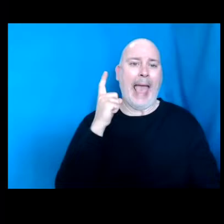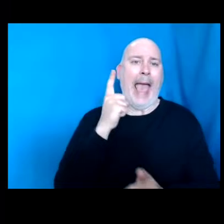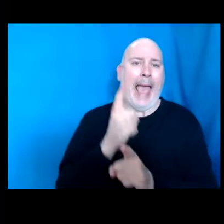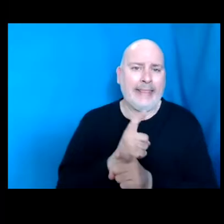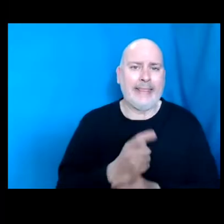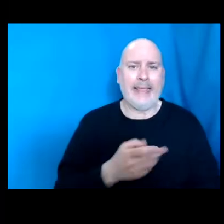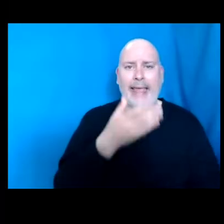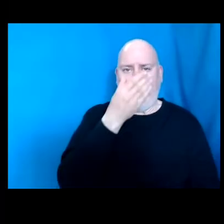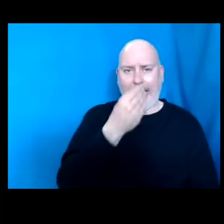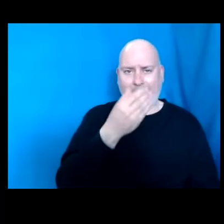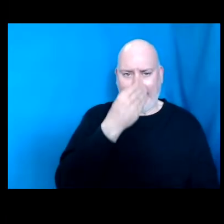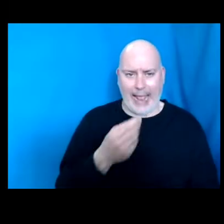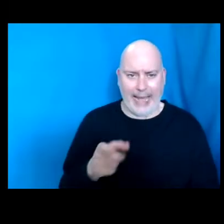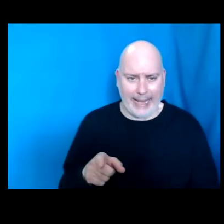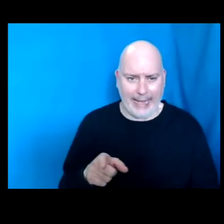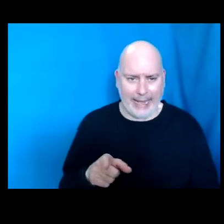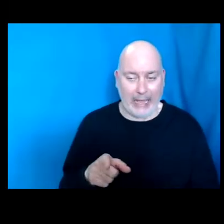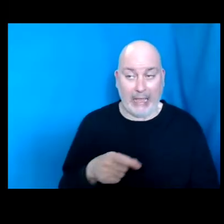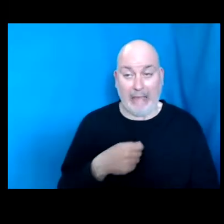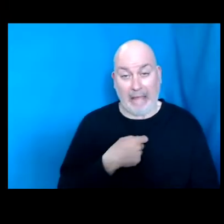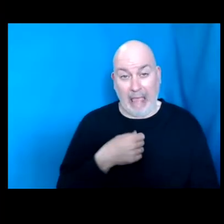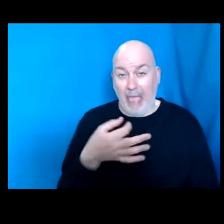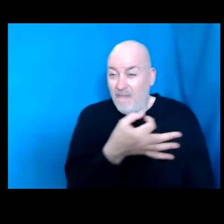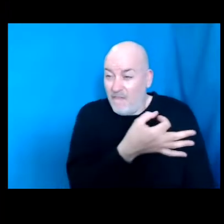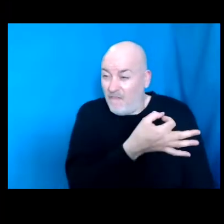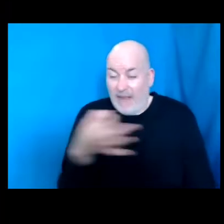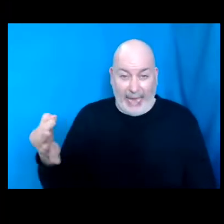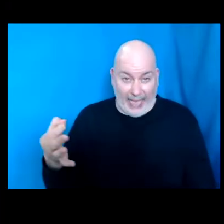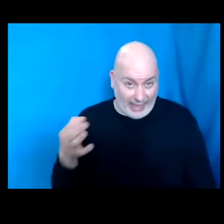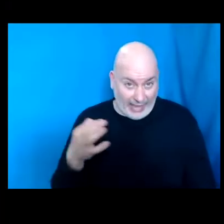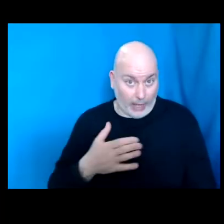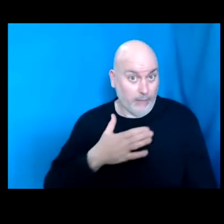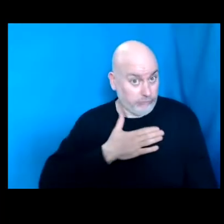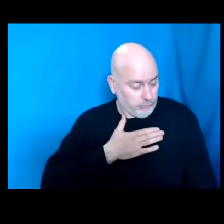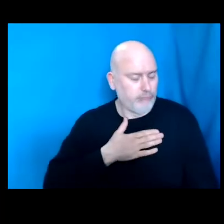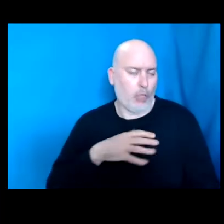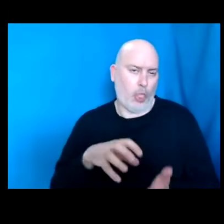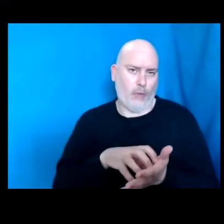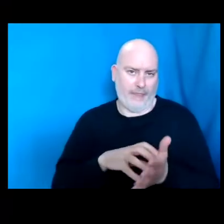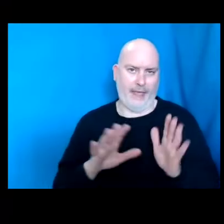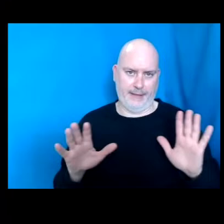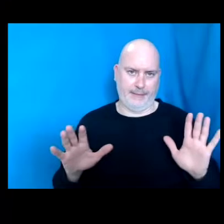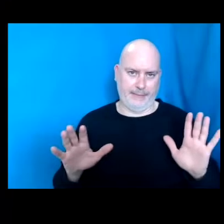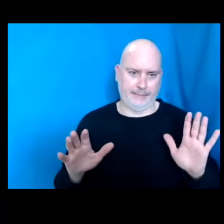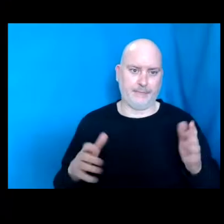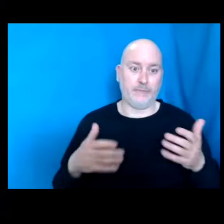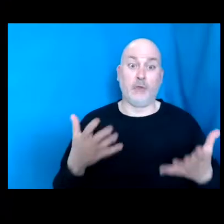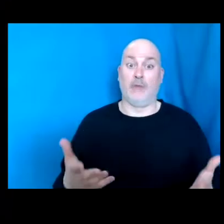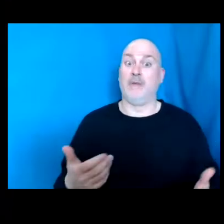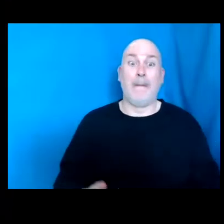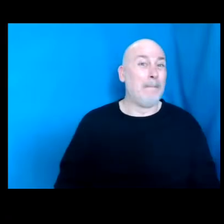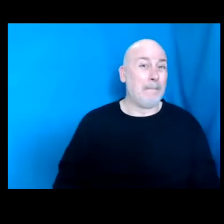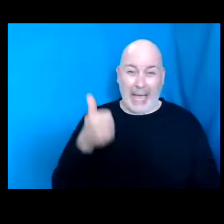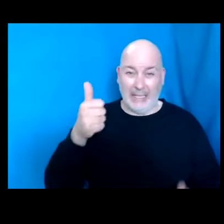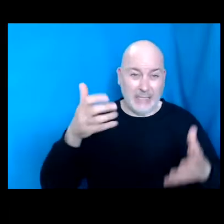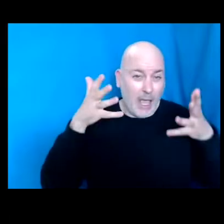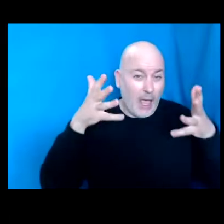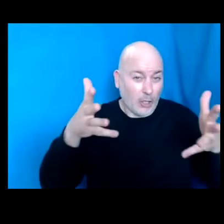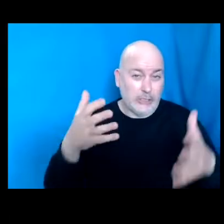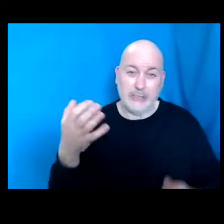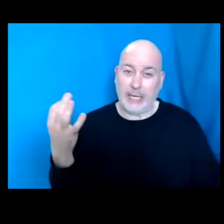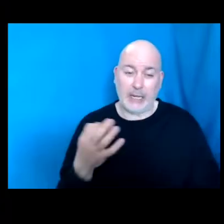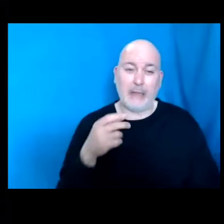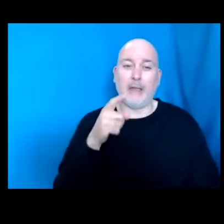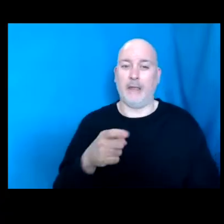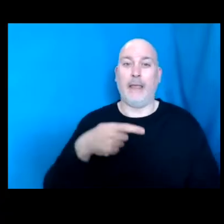anticatarrales, de los cuales su eficacia está bastante en duda. Por lo tanto, lo que os vamos a aconsejar es no